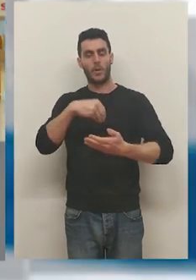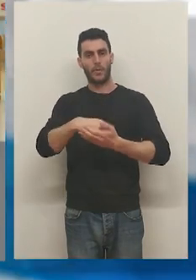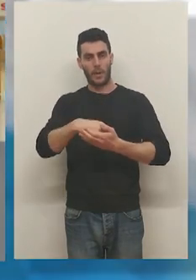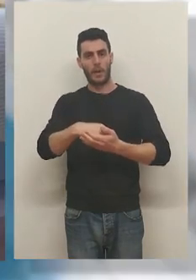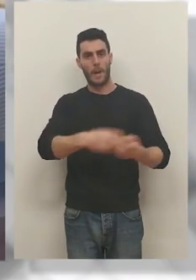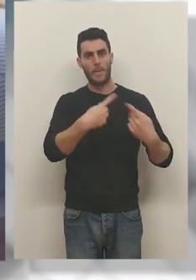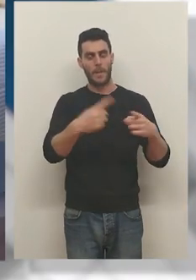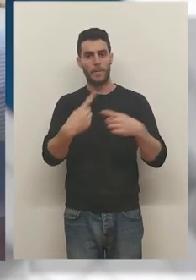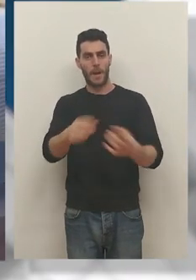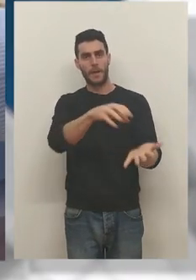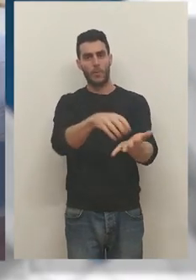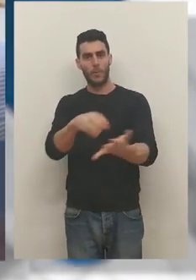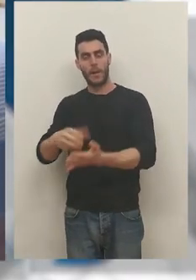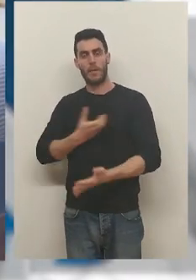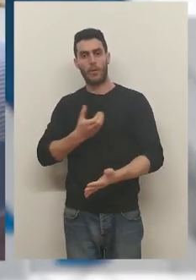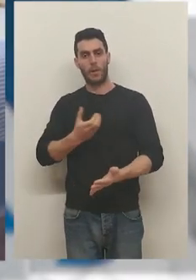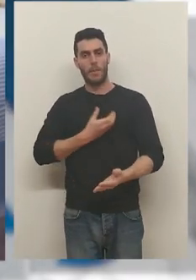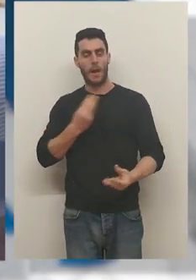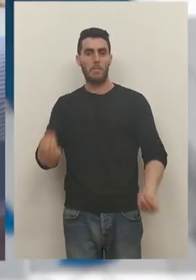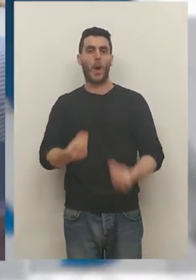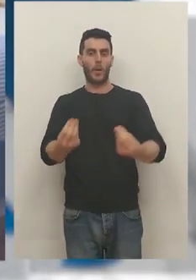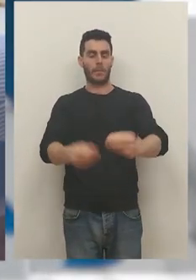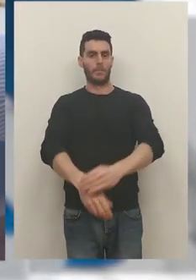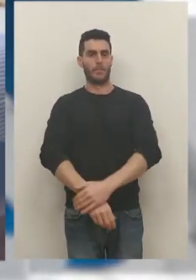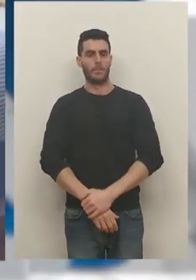organización interna de las distintas unidades municipales